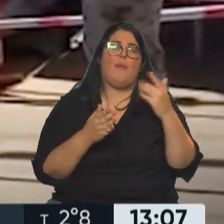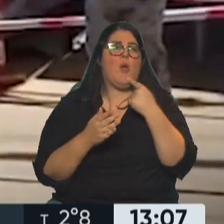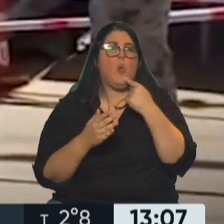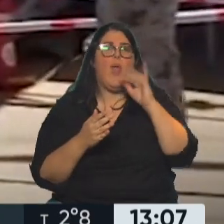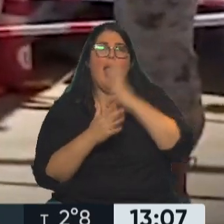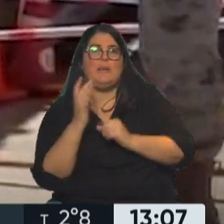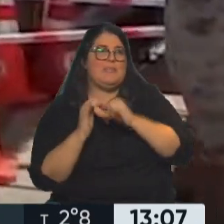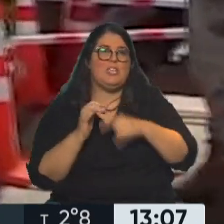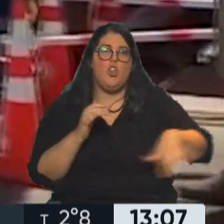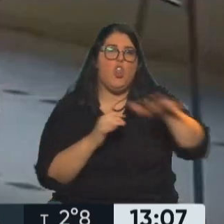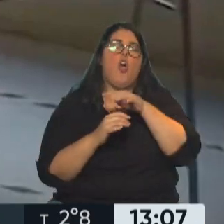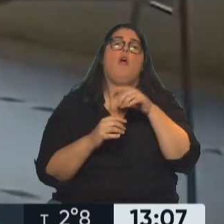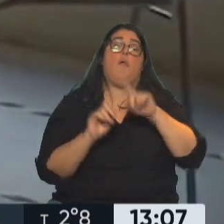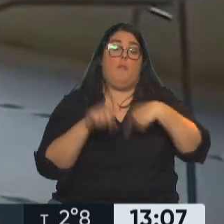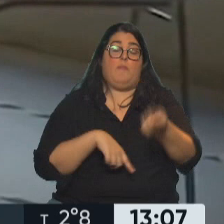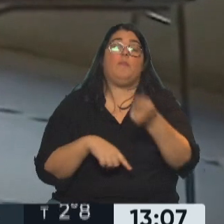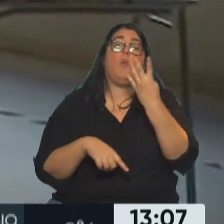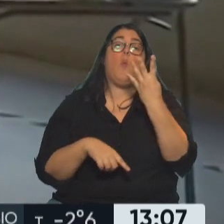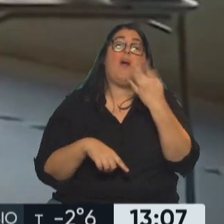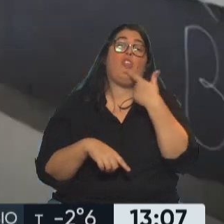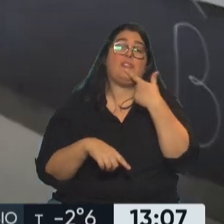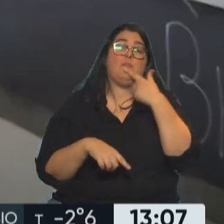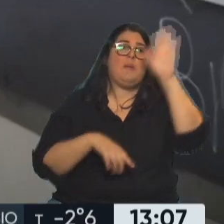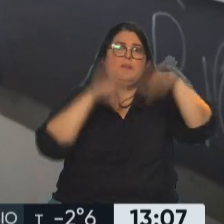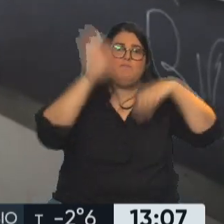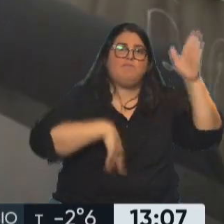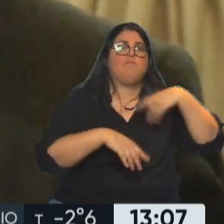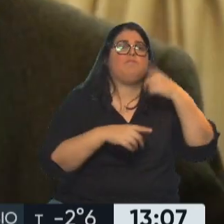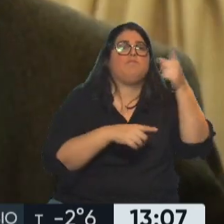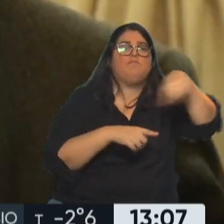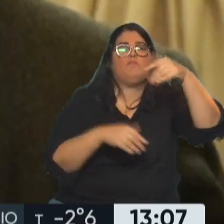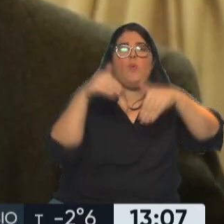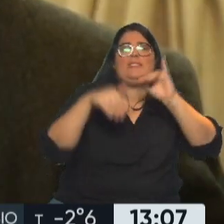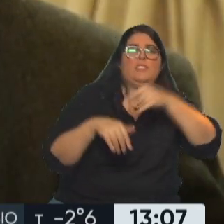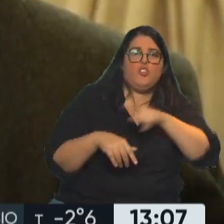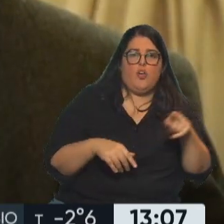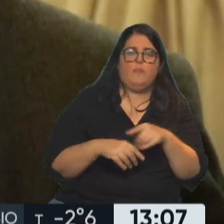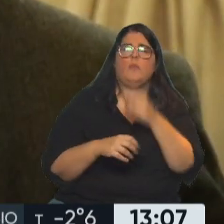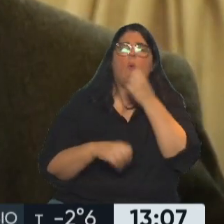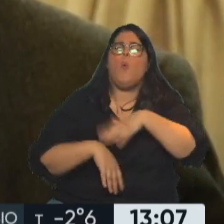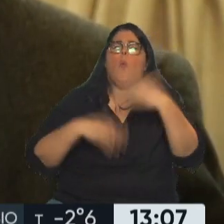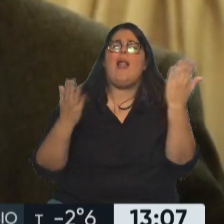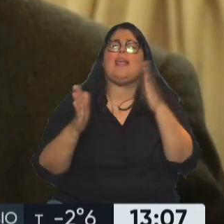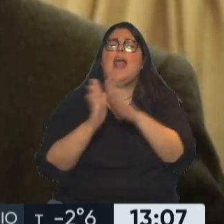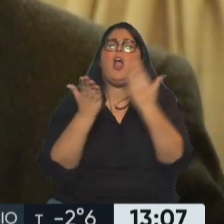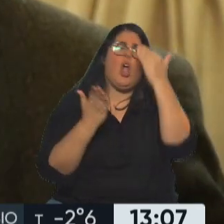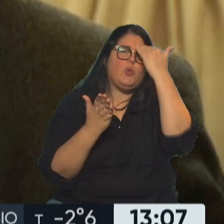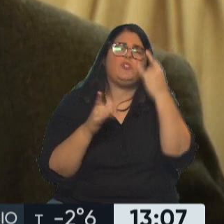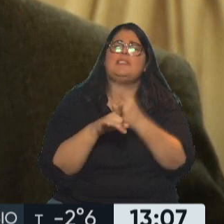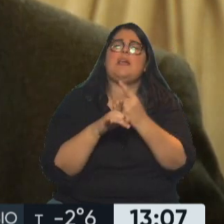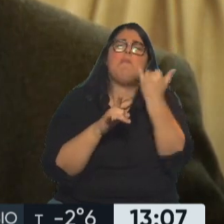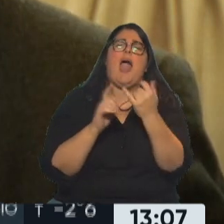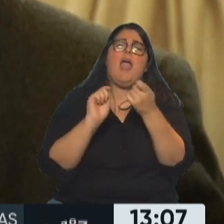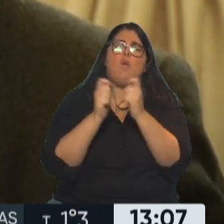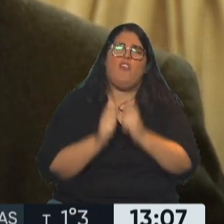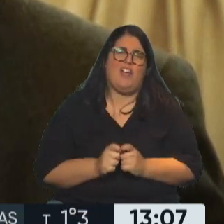definitivo será sometido a plebiscito el próximo 4 de septiembre. Cualquier Constitución siempre va a estar sujeto a